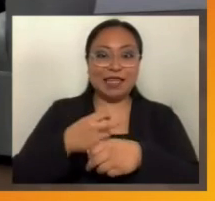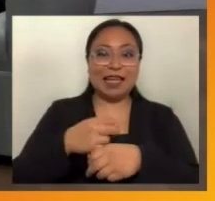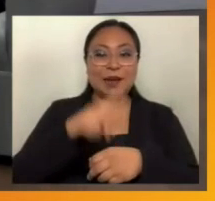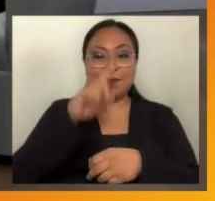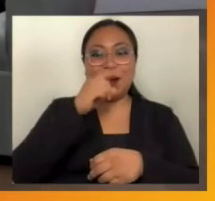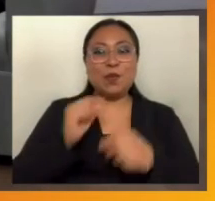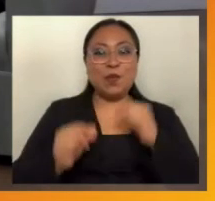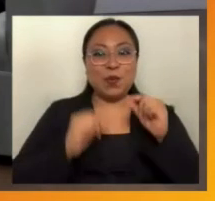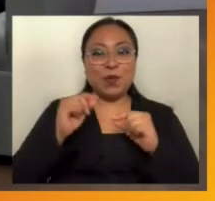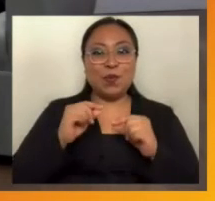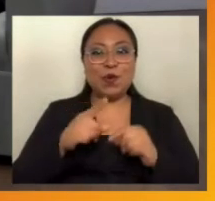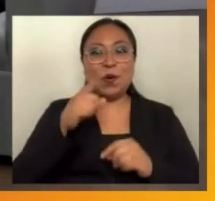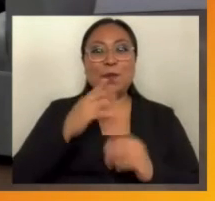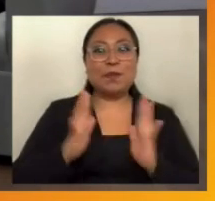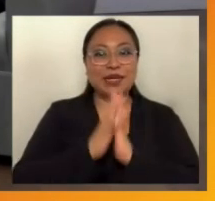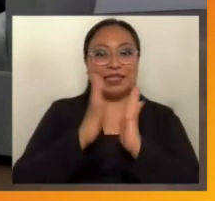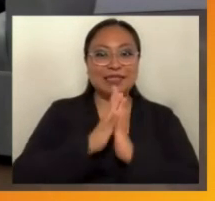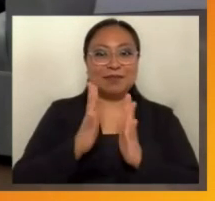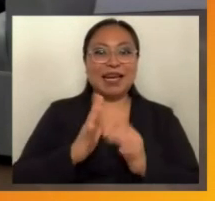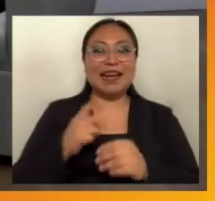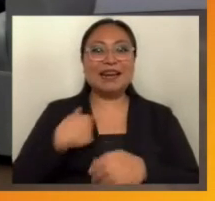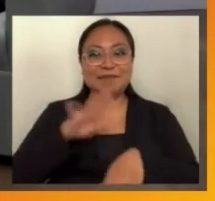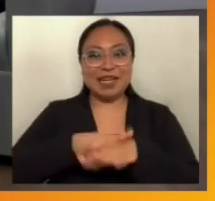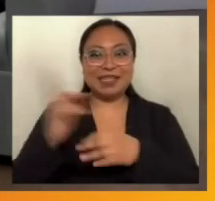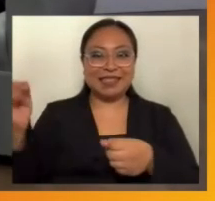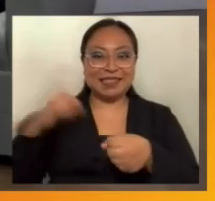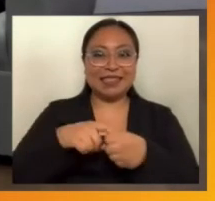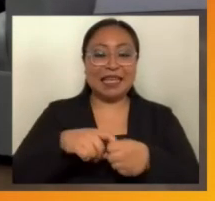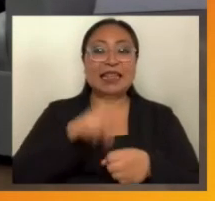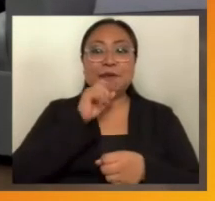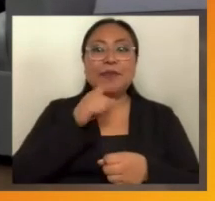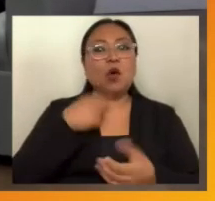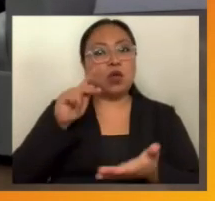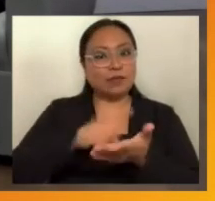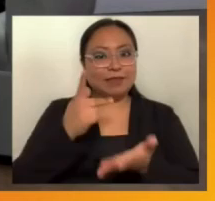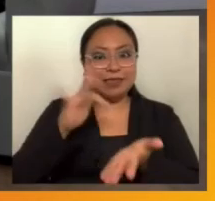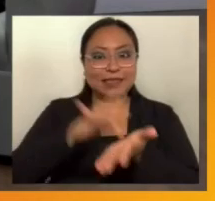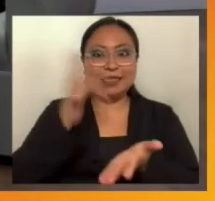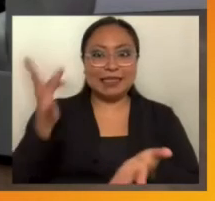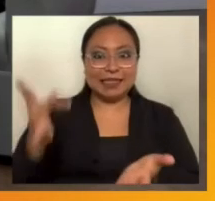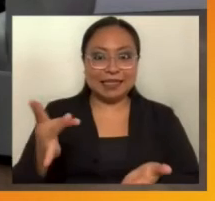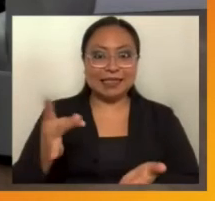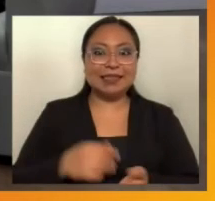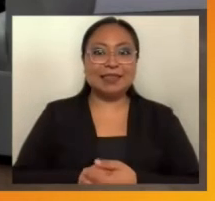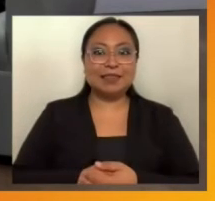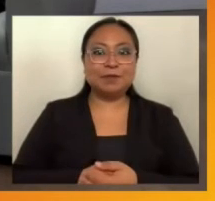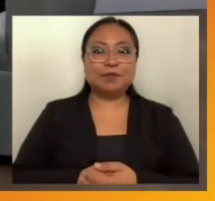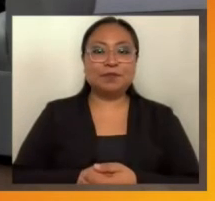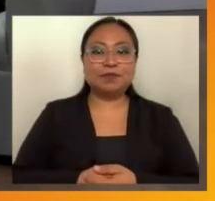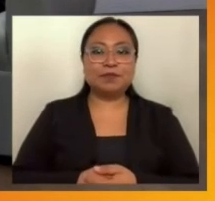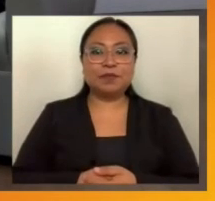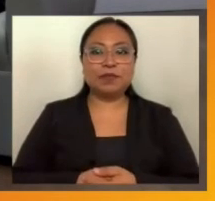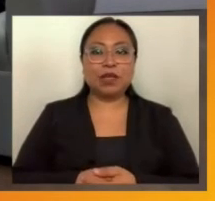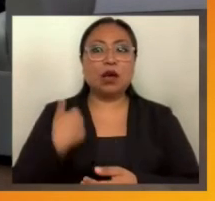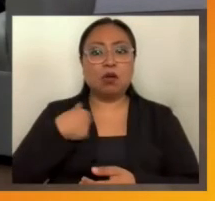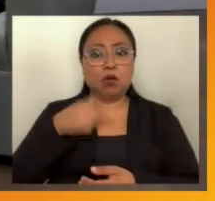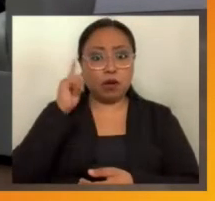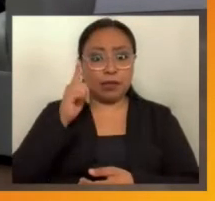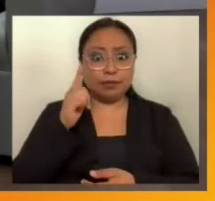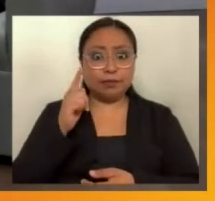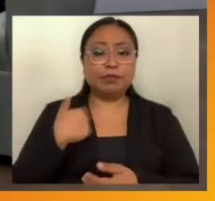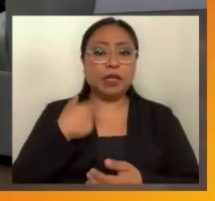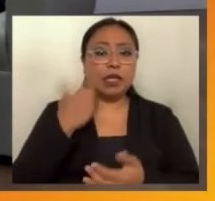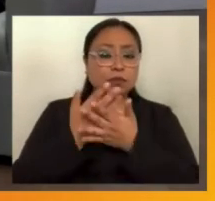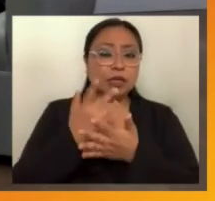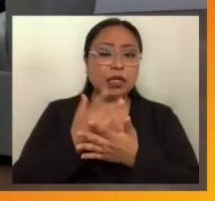esta gran causa. Claro, pues nuevamente les agradezco mucho y también espero